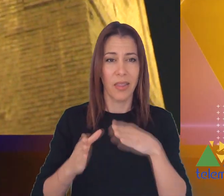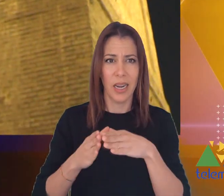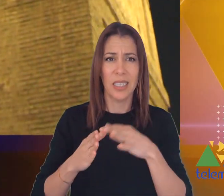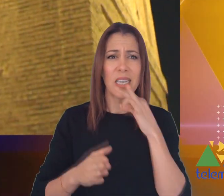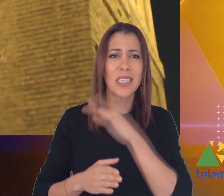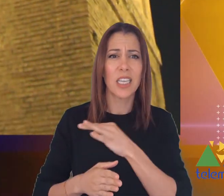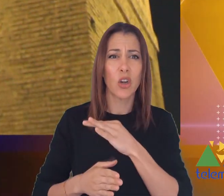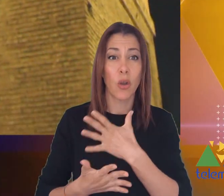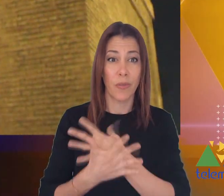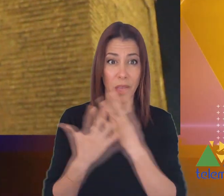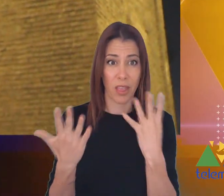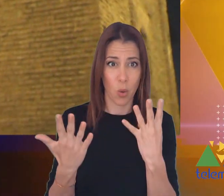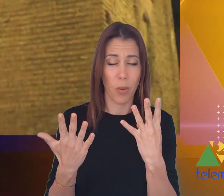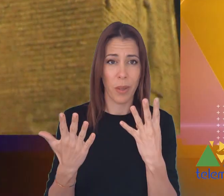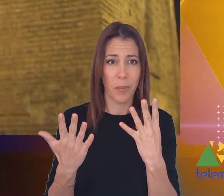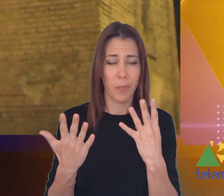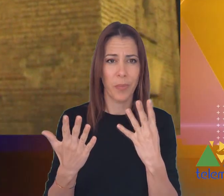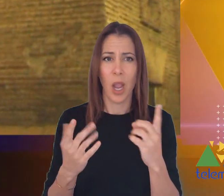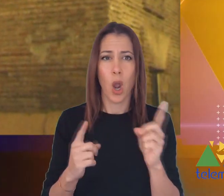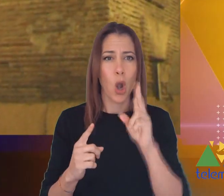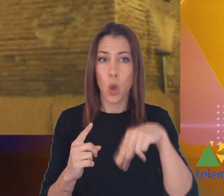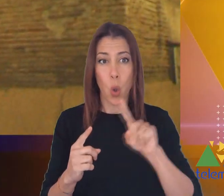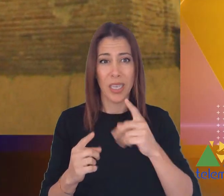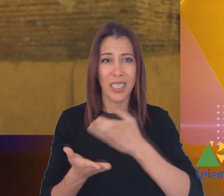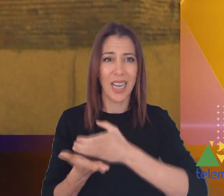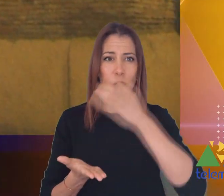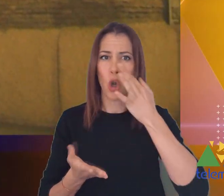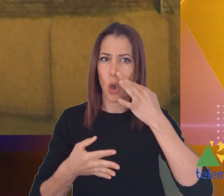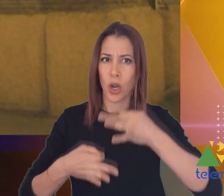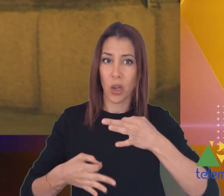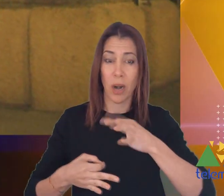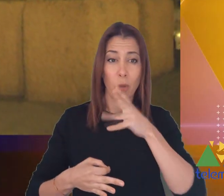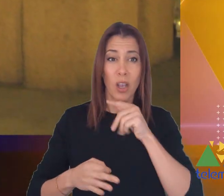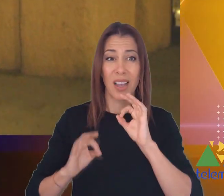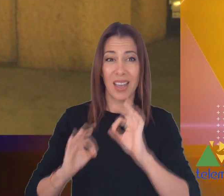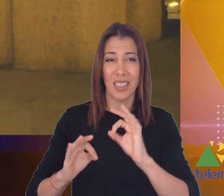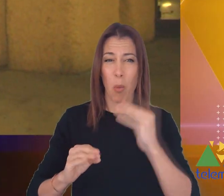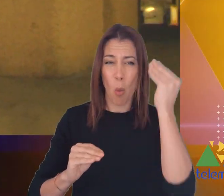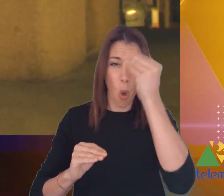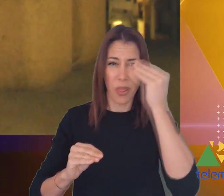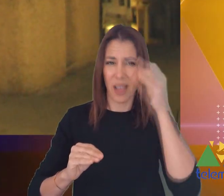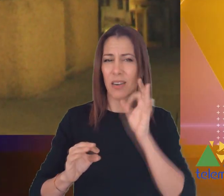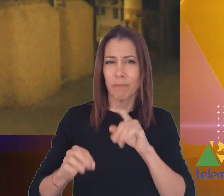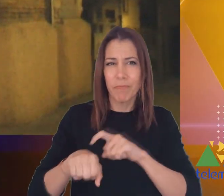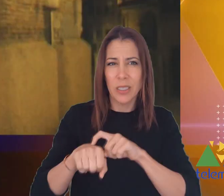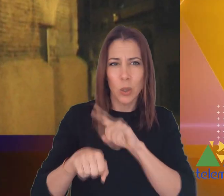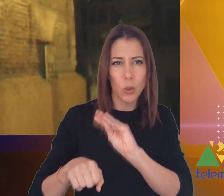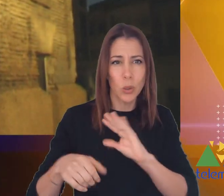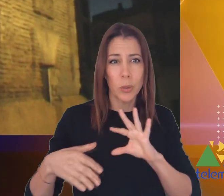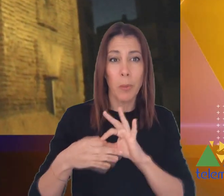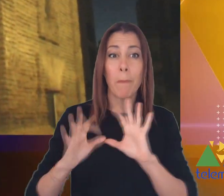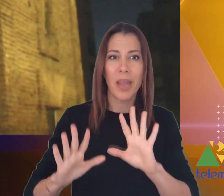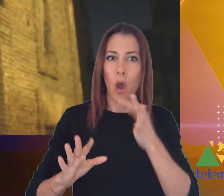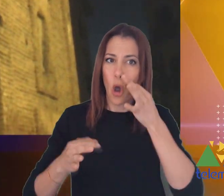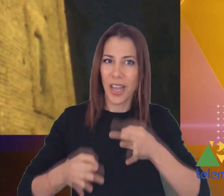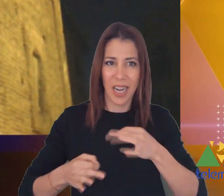siglo XIX, no es la torre original de la iglesia, es una torre mudéjar, pero de estilo mudéjar, de neomudéjar, pero no es la